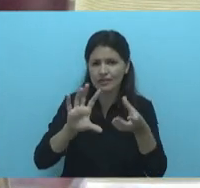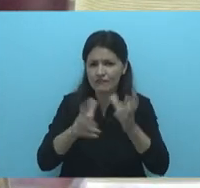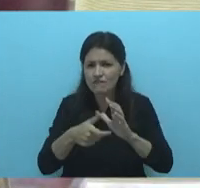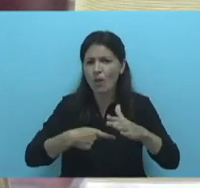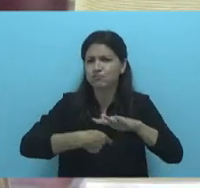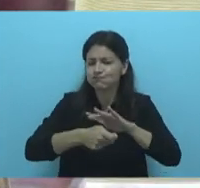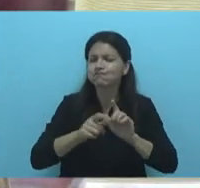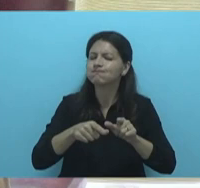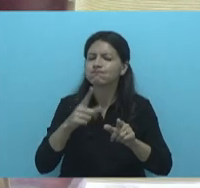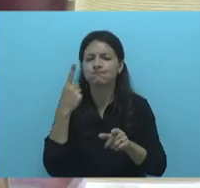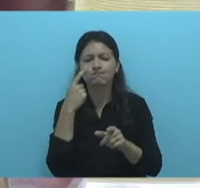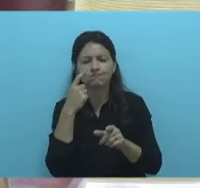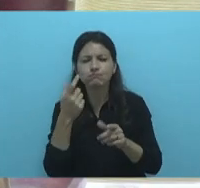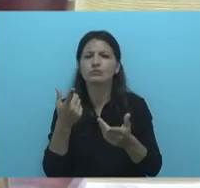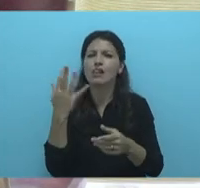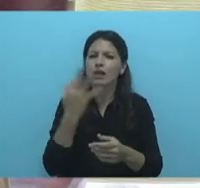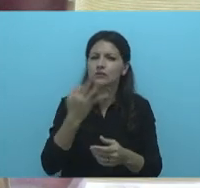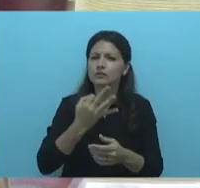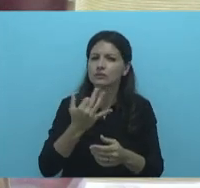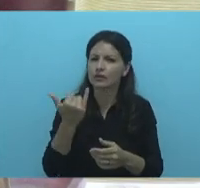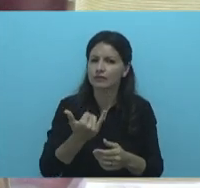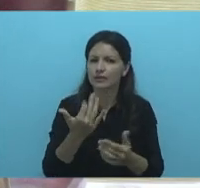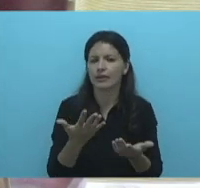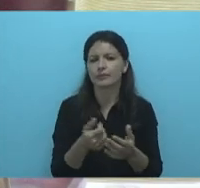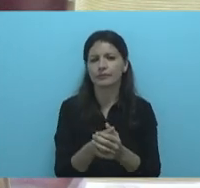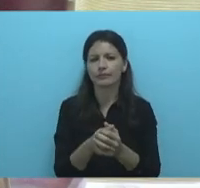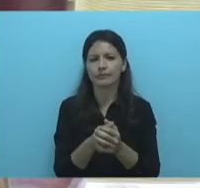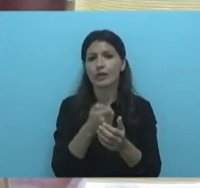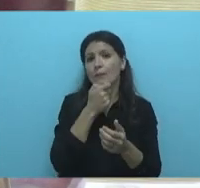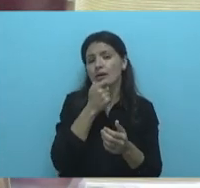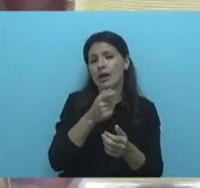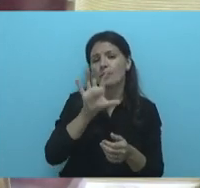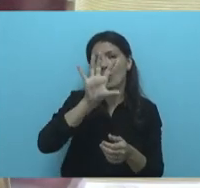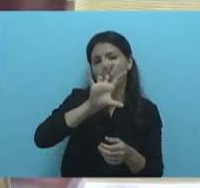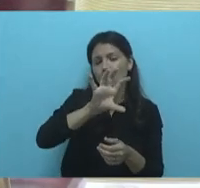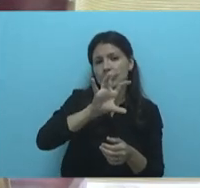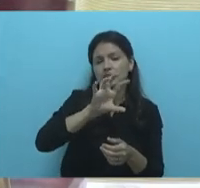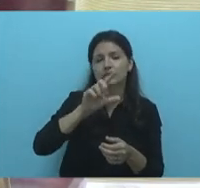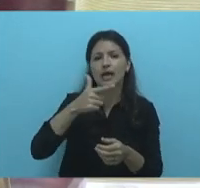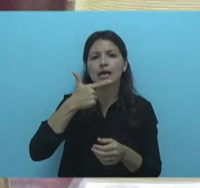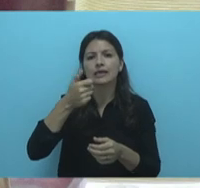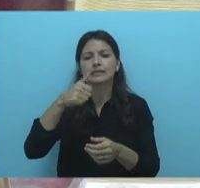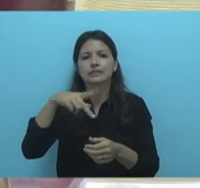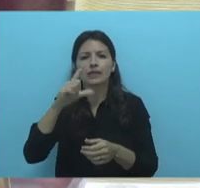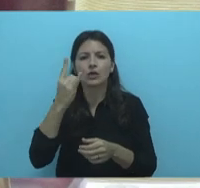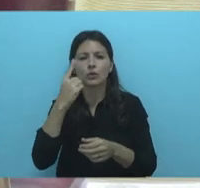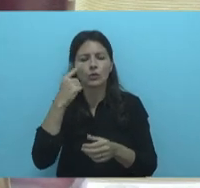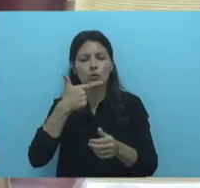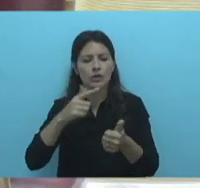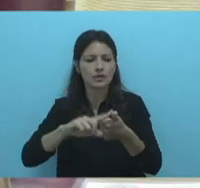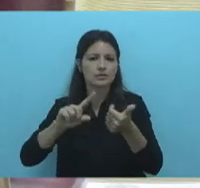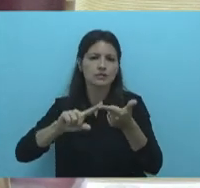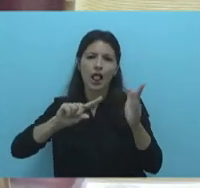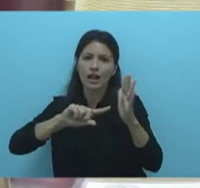han avanzado en esta materia, es el caso de la provincia de San Luis, el caso de la ciudad de